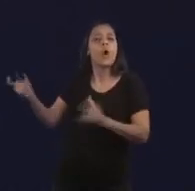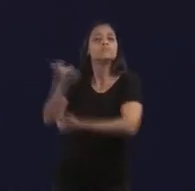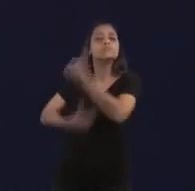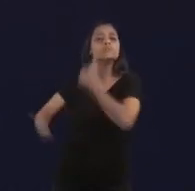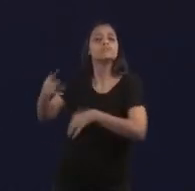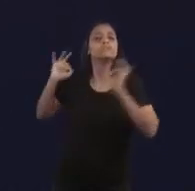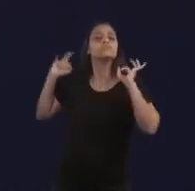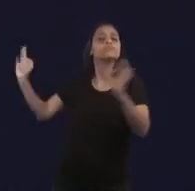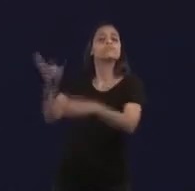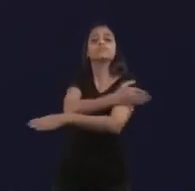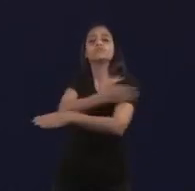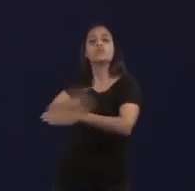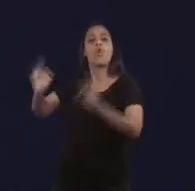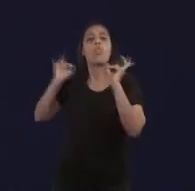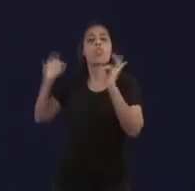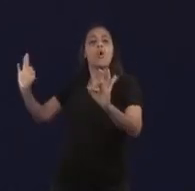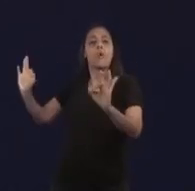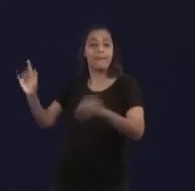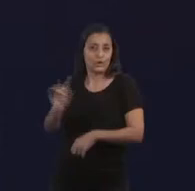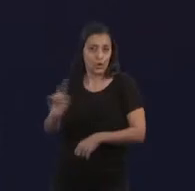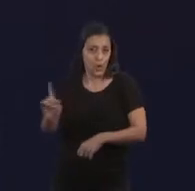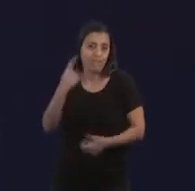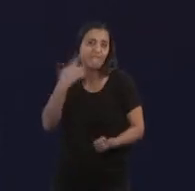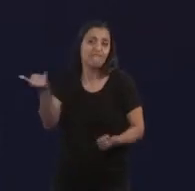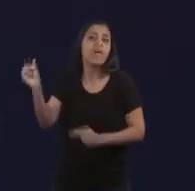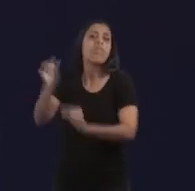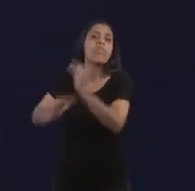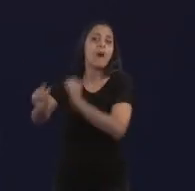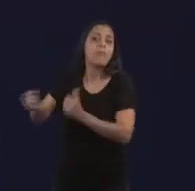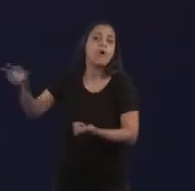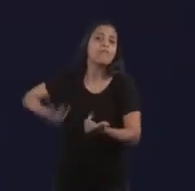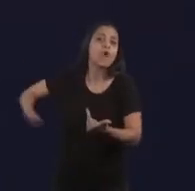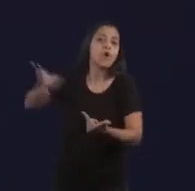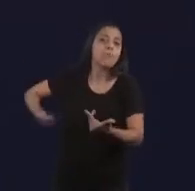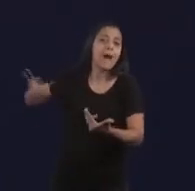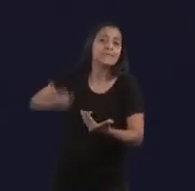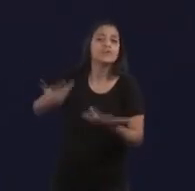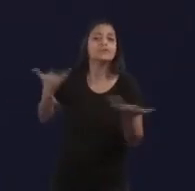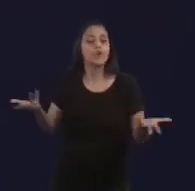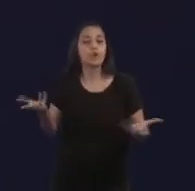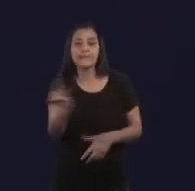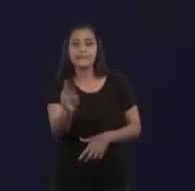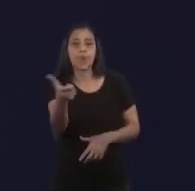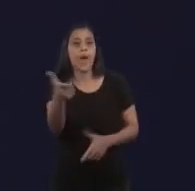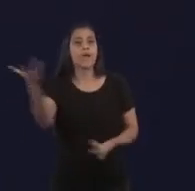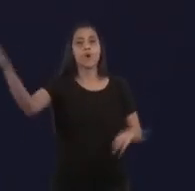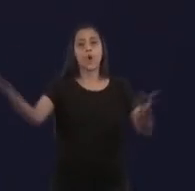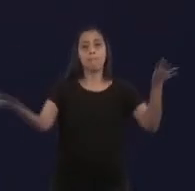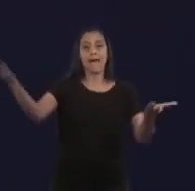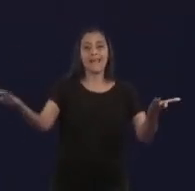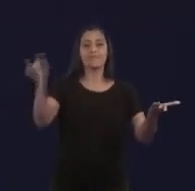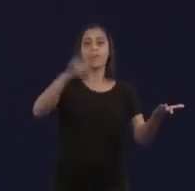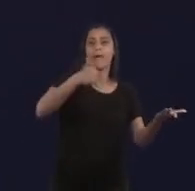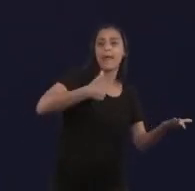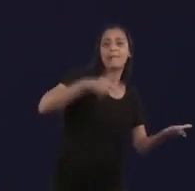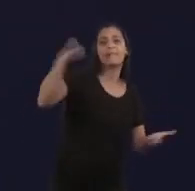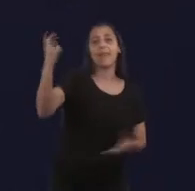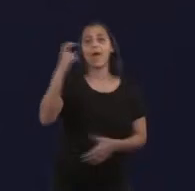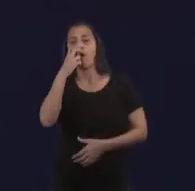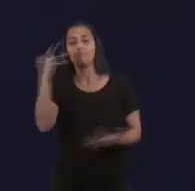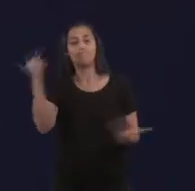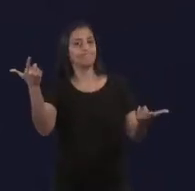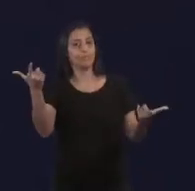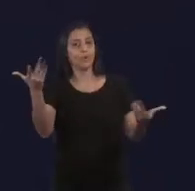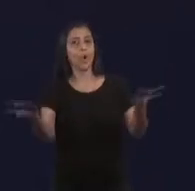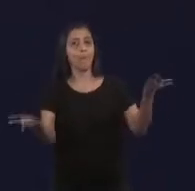para analizar toda la información que uno va recibiendo. Por lo tanto, no son comparables en términos de cómo uno se expresa.